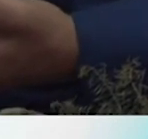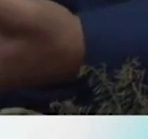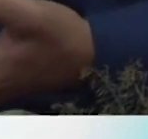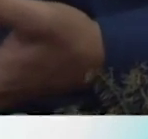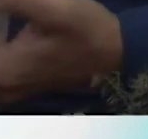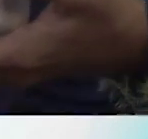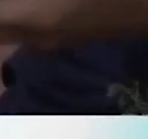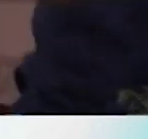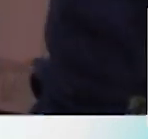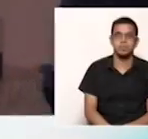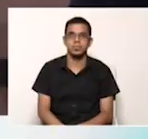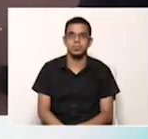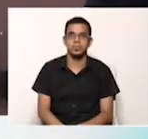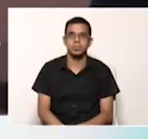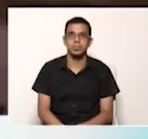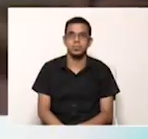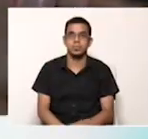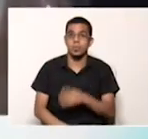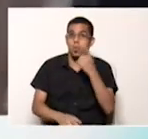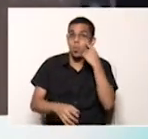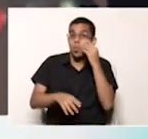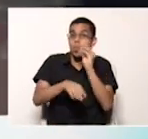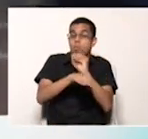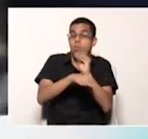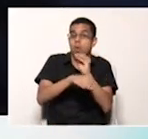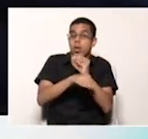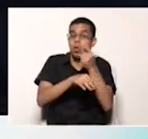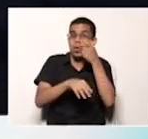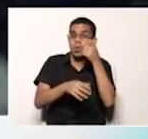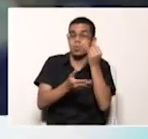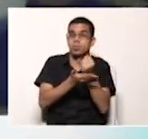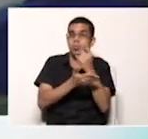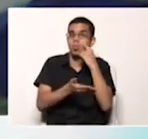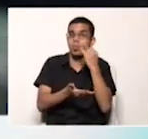Con mucho cuidado, cuando hagan los experimentos, por favor.